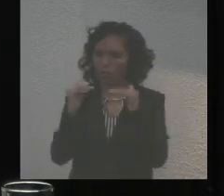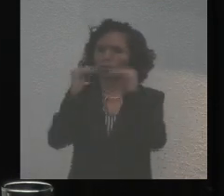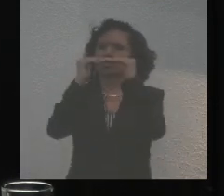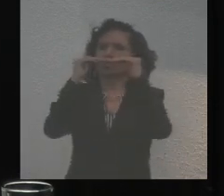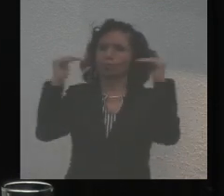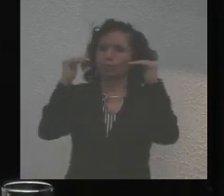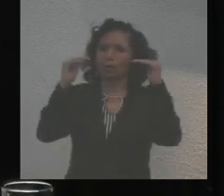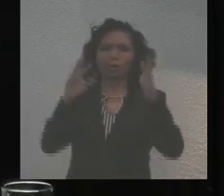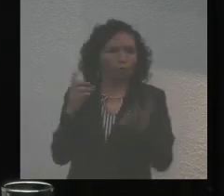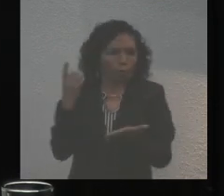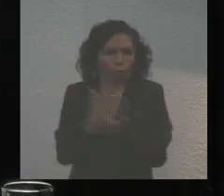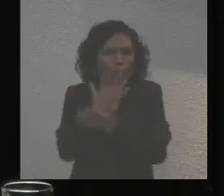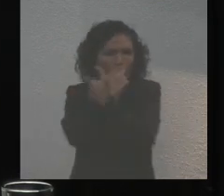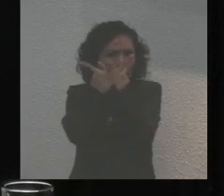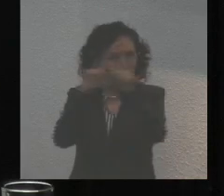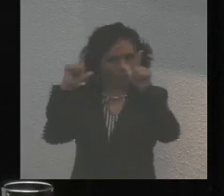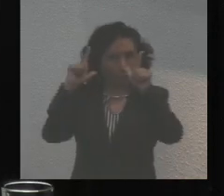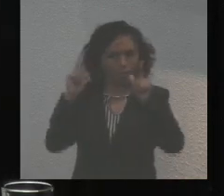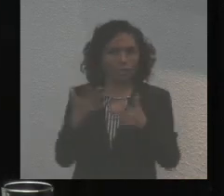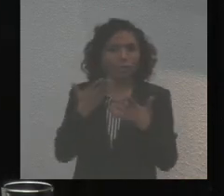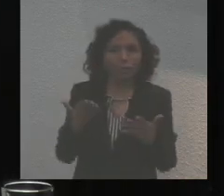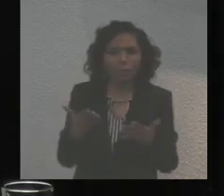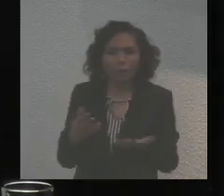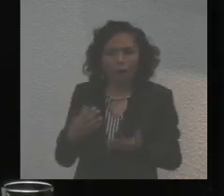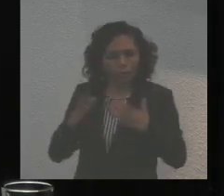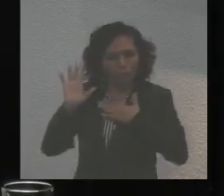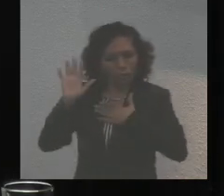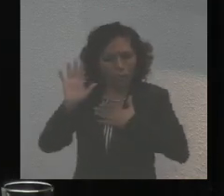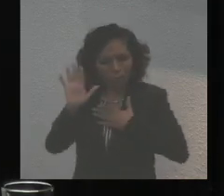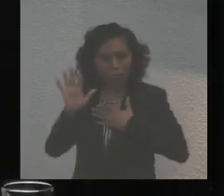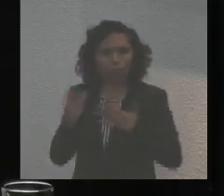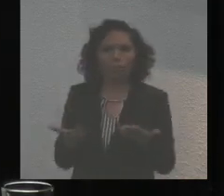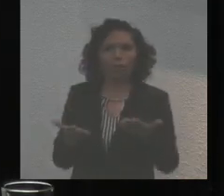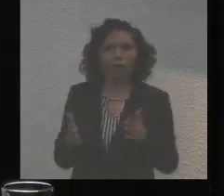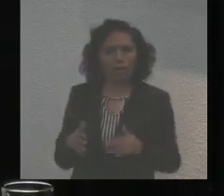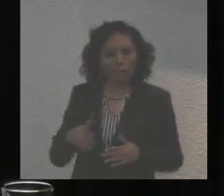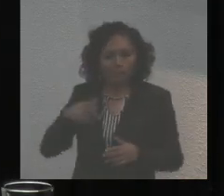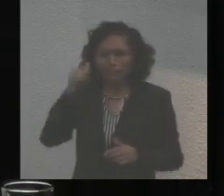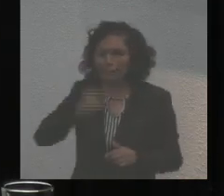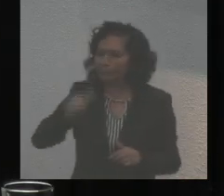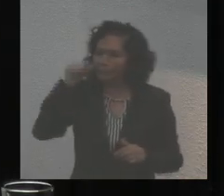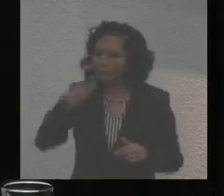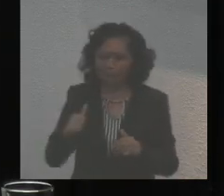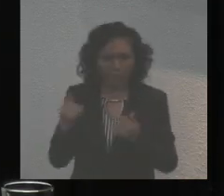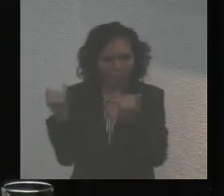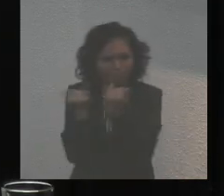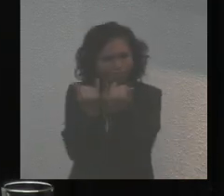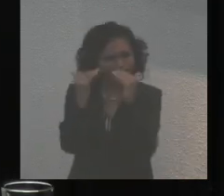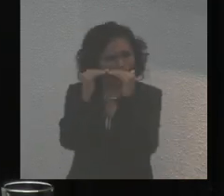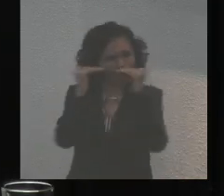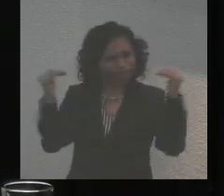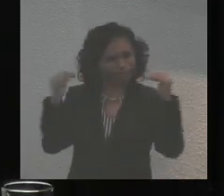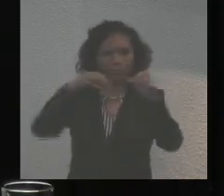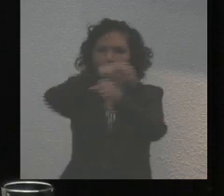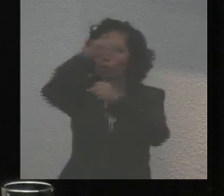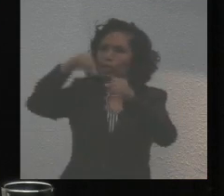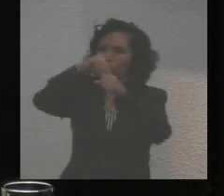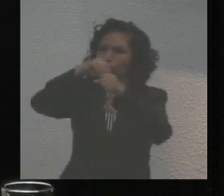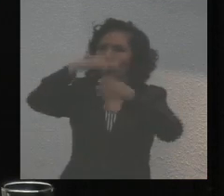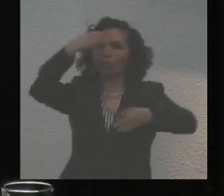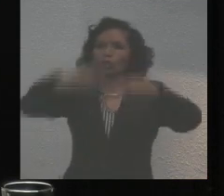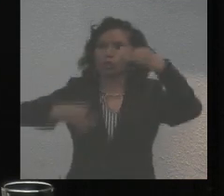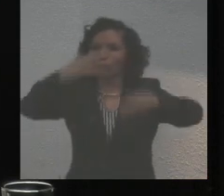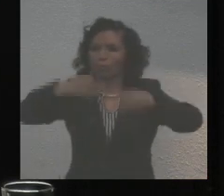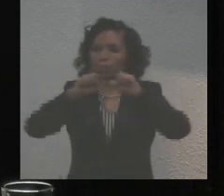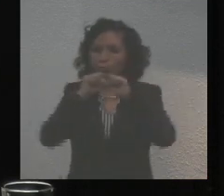solo libertad, sino que también es compromiso con la búsqueda permanente de la igualdad, de la inclusión y de la justicia